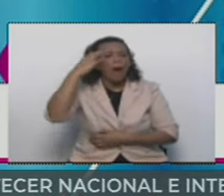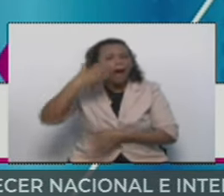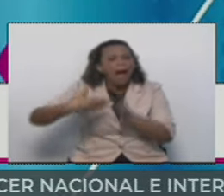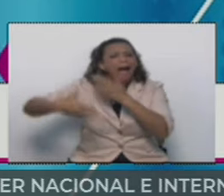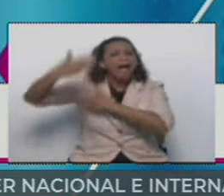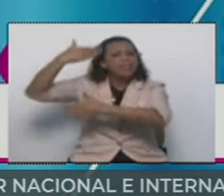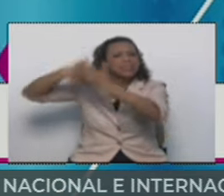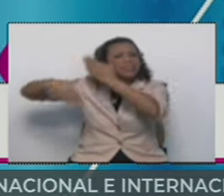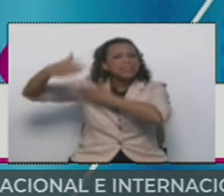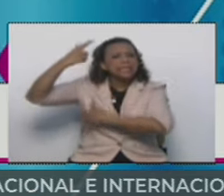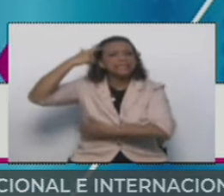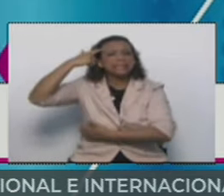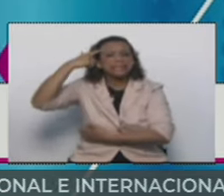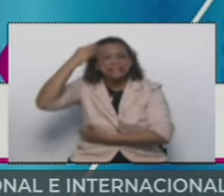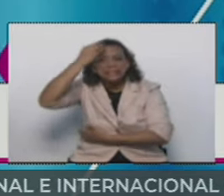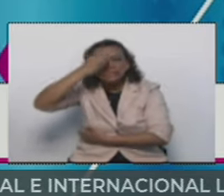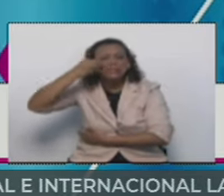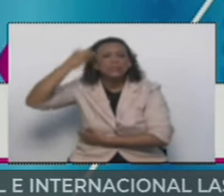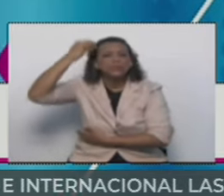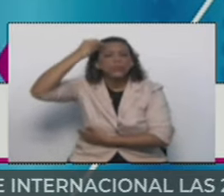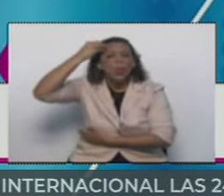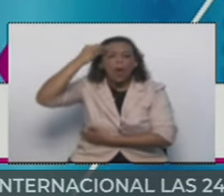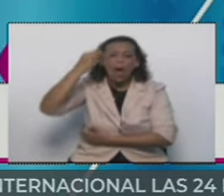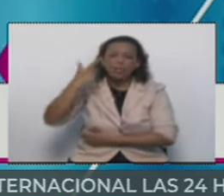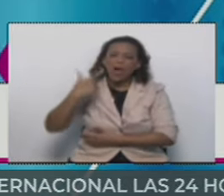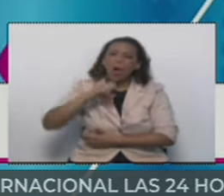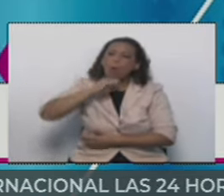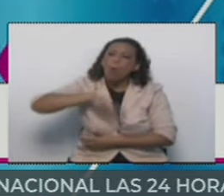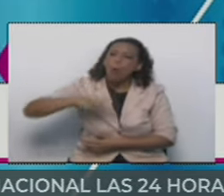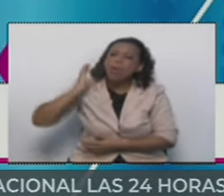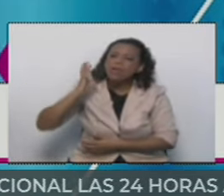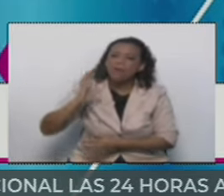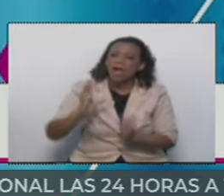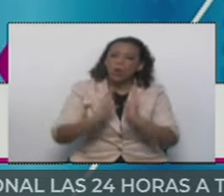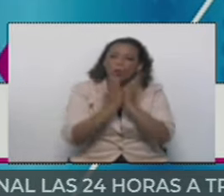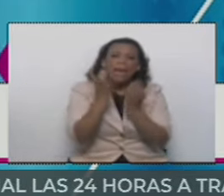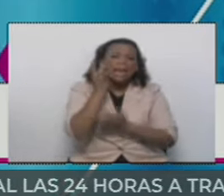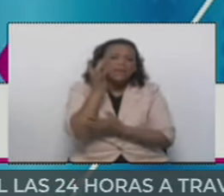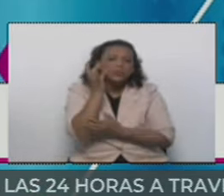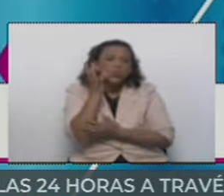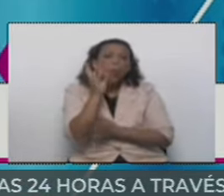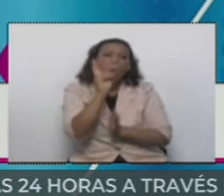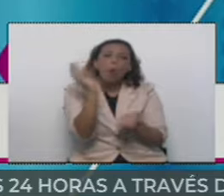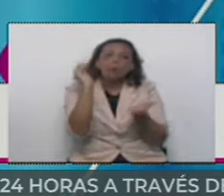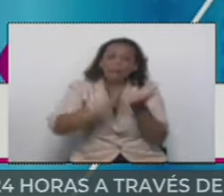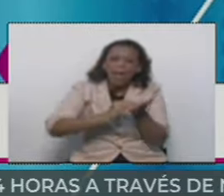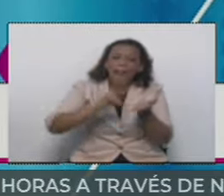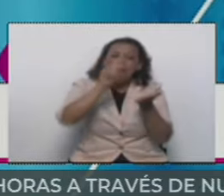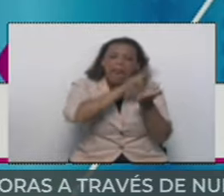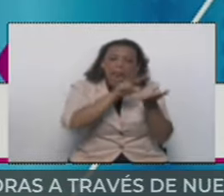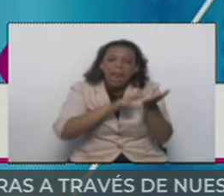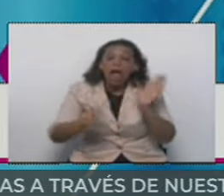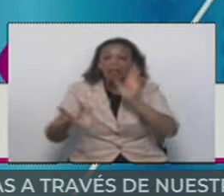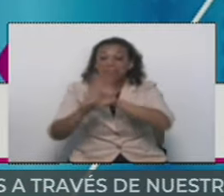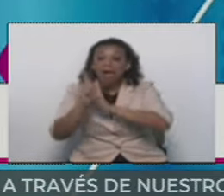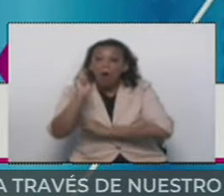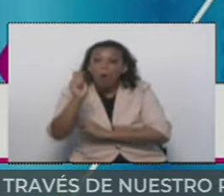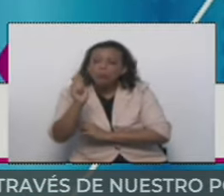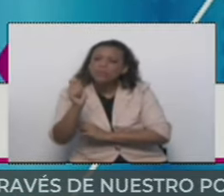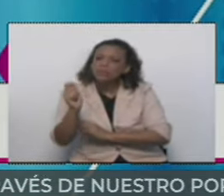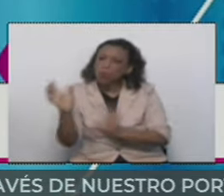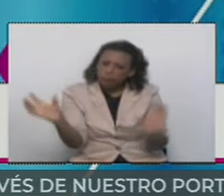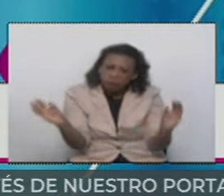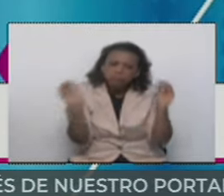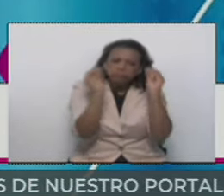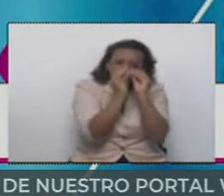que venía desde ir a nuestras raíces con el libro azul, con releer completamente la Constitución y